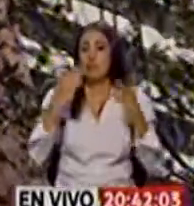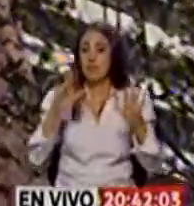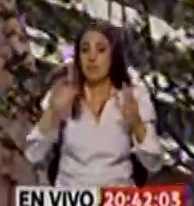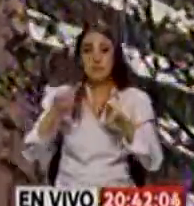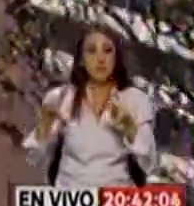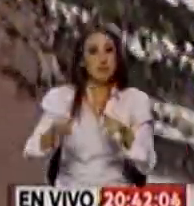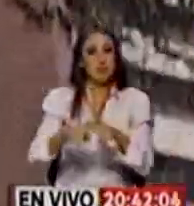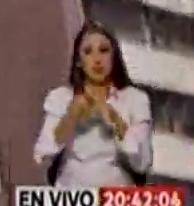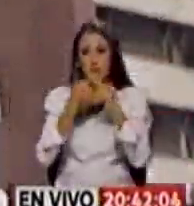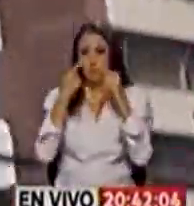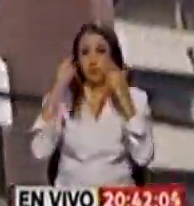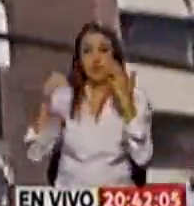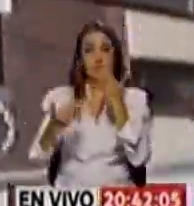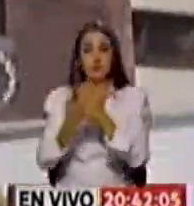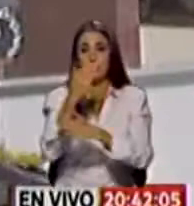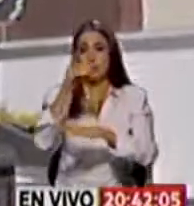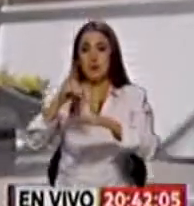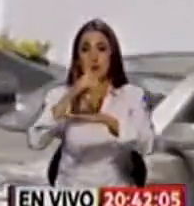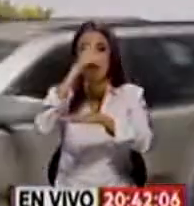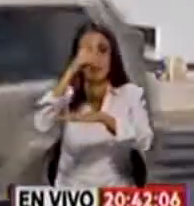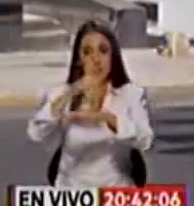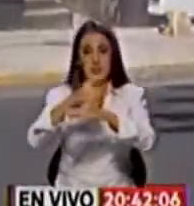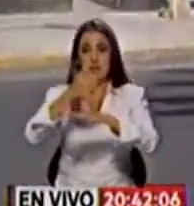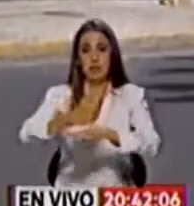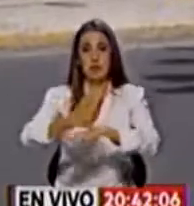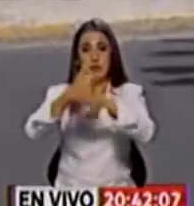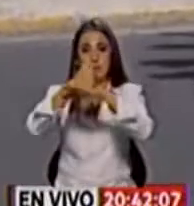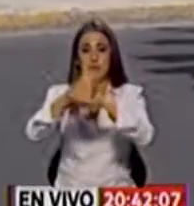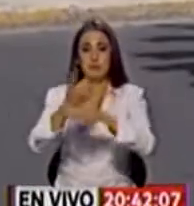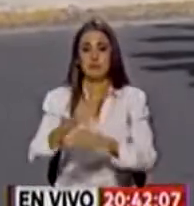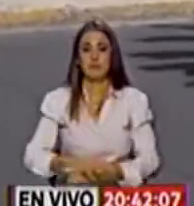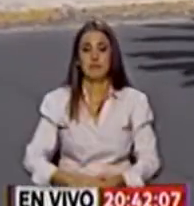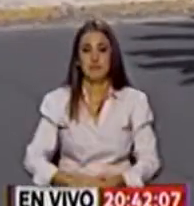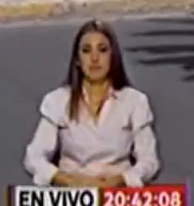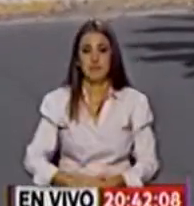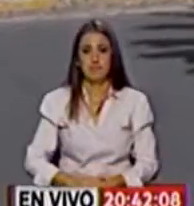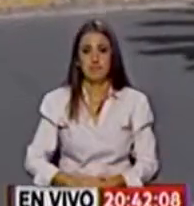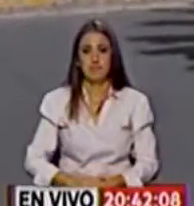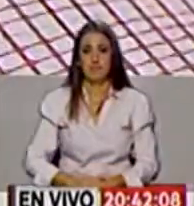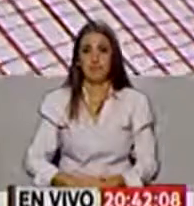comienza con una nueva dirección, la tercera, en 15 días. Alec Llanos, Telediario